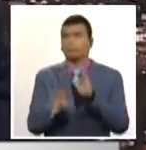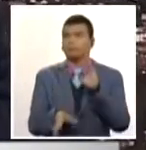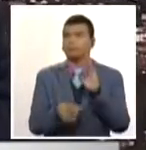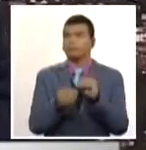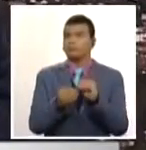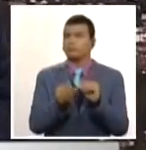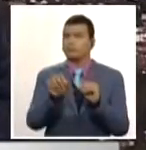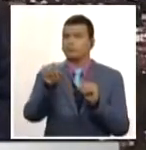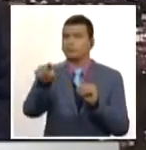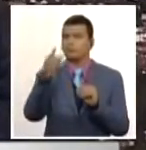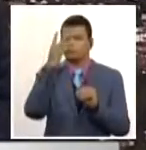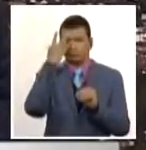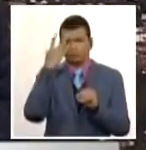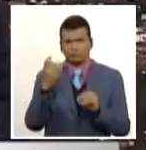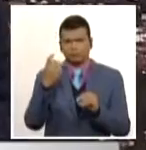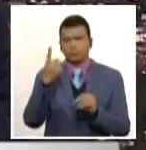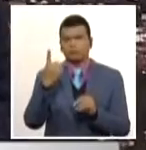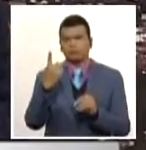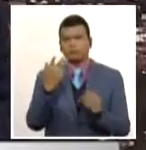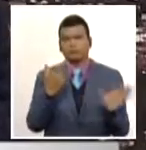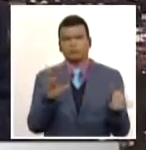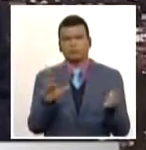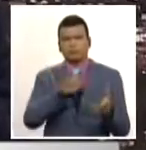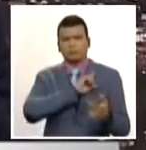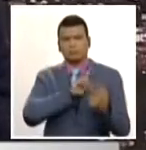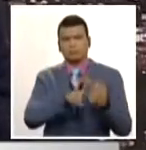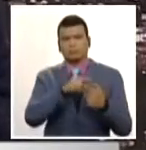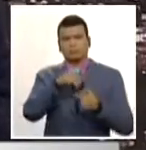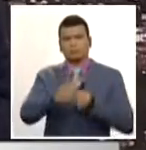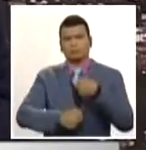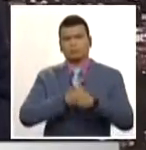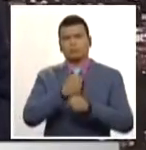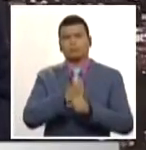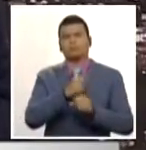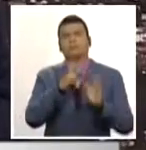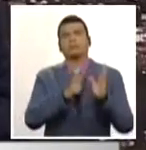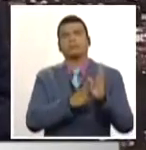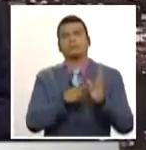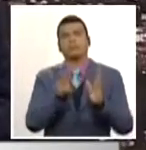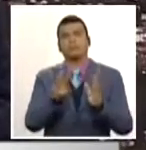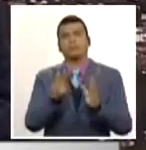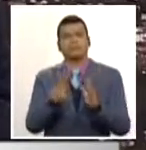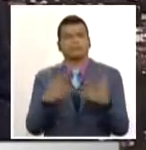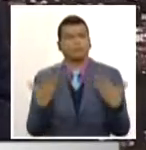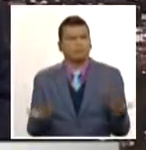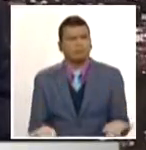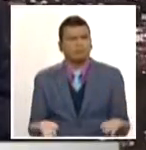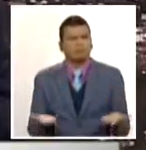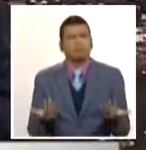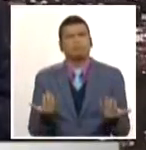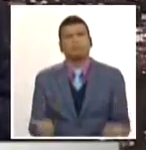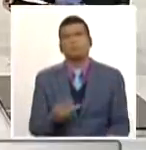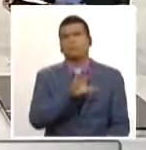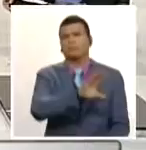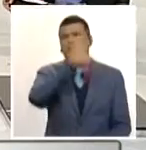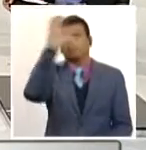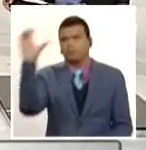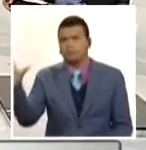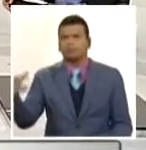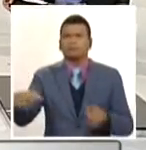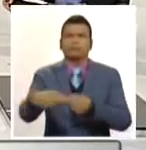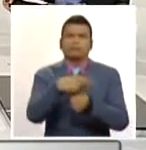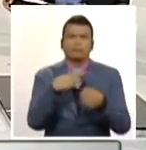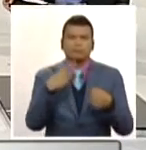qué un plan al año 32? Hoy, todas las naciones y todas las regiones que quieren